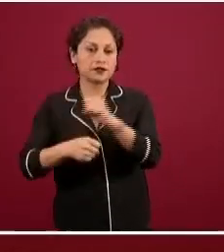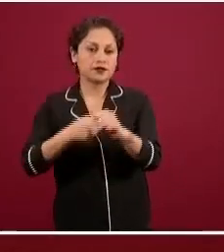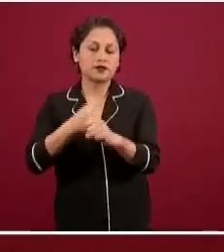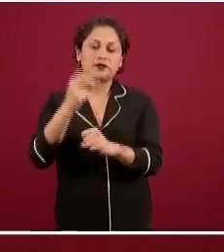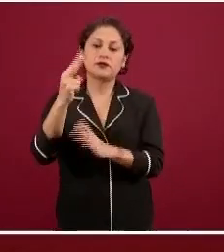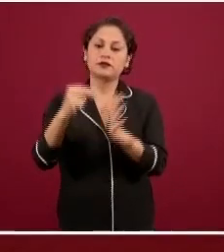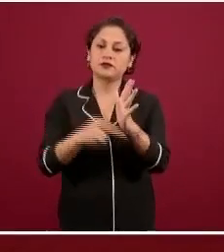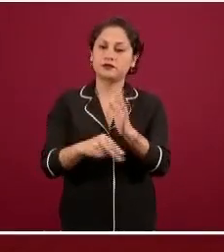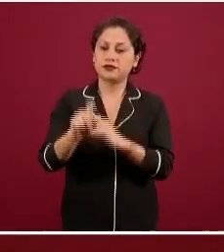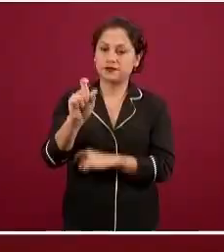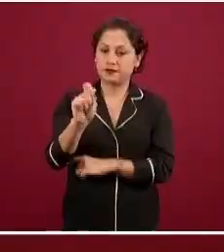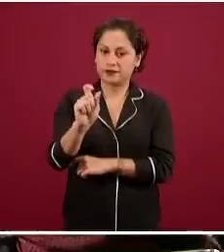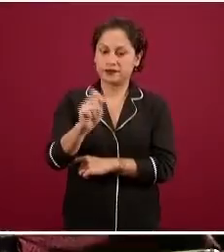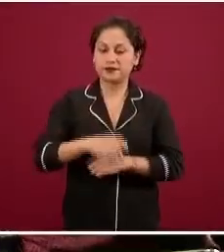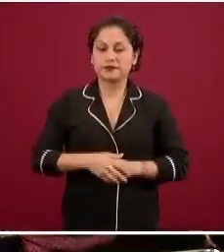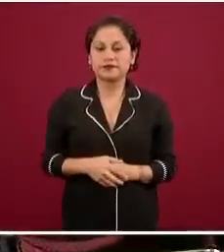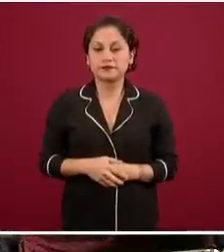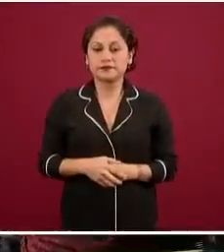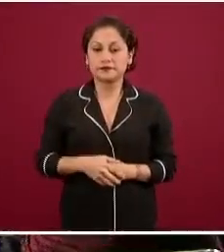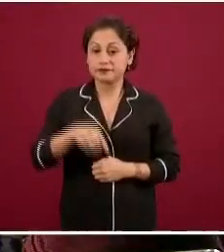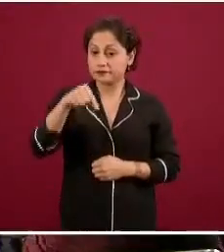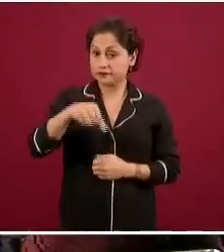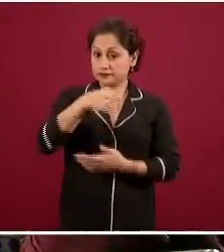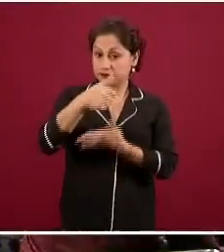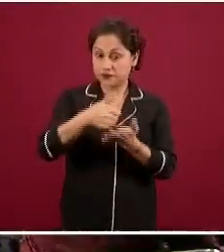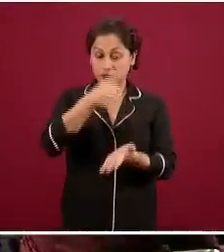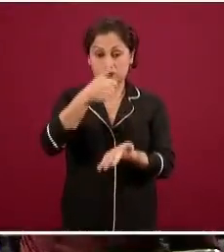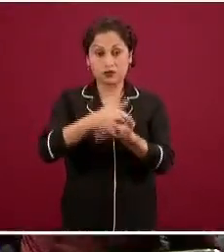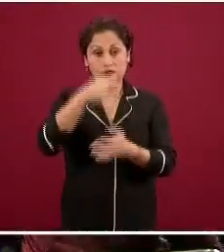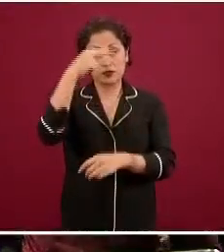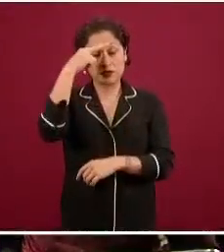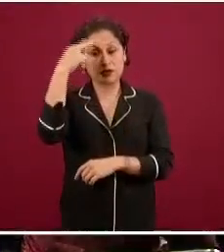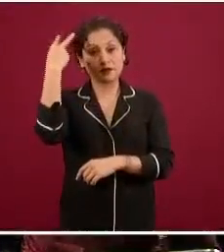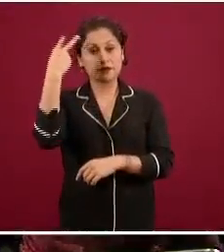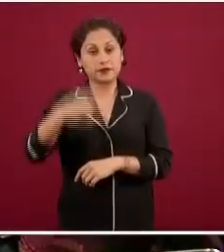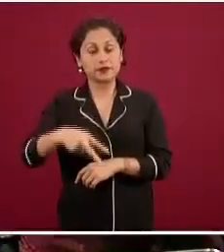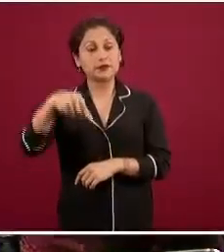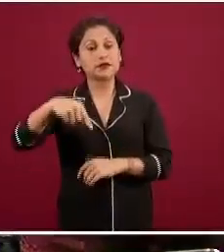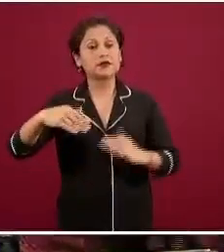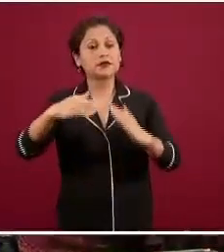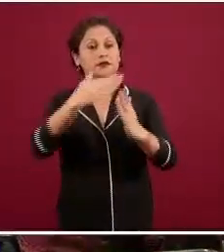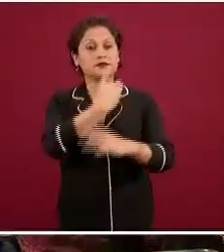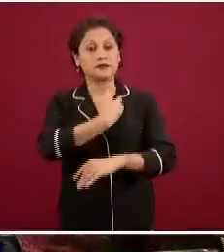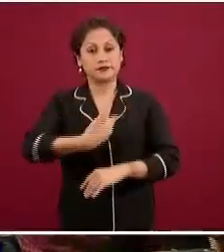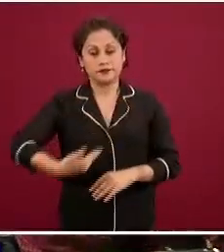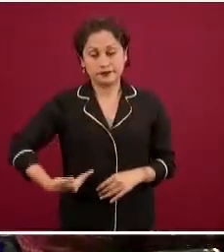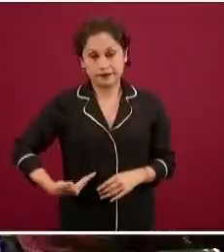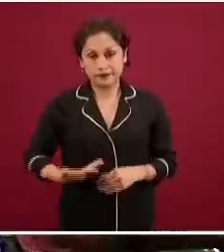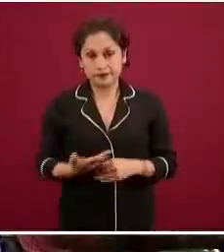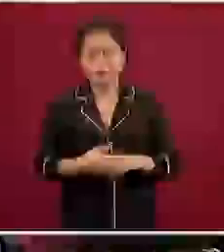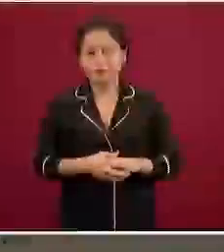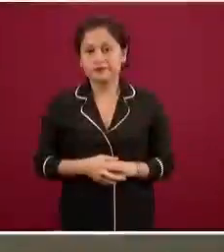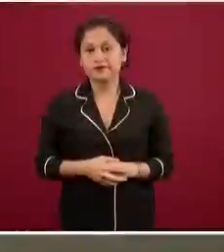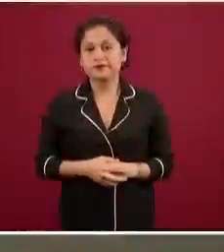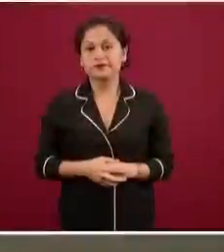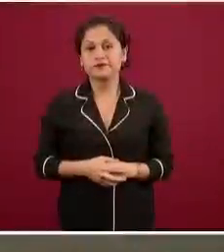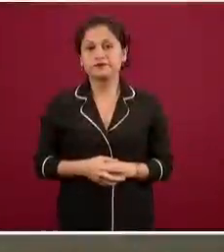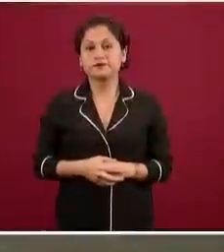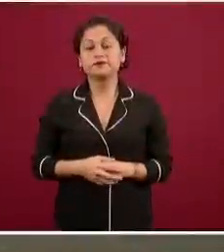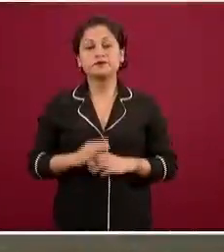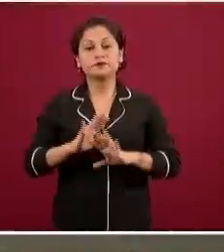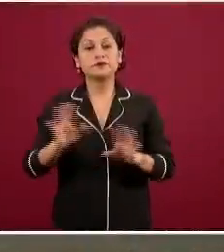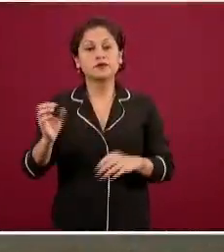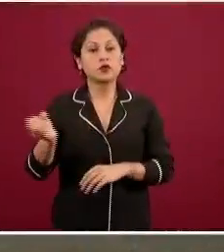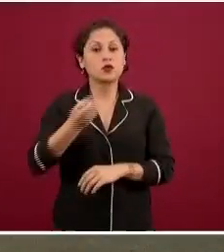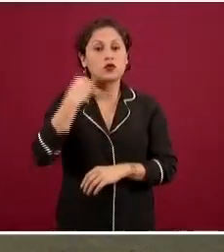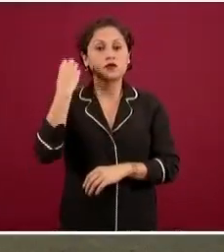en la Ciudad de México, en el Palacio Nacional, y vamos a iniciar la conferencia